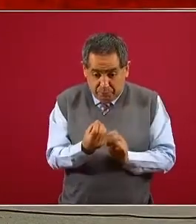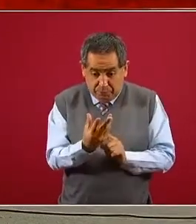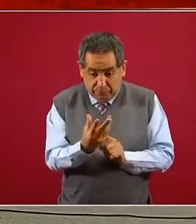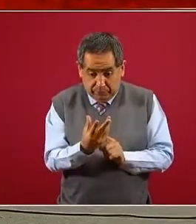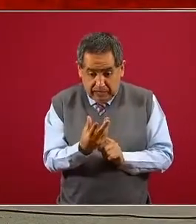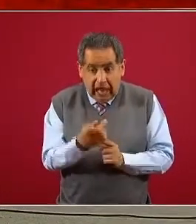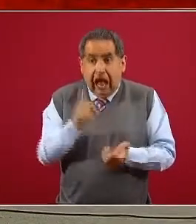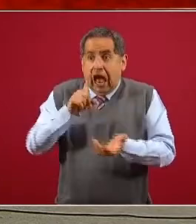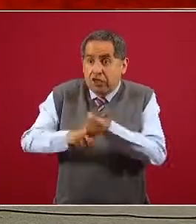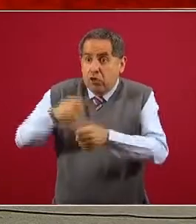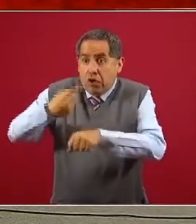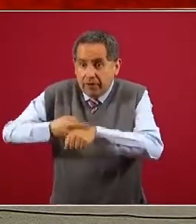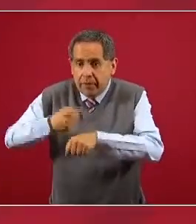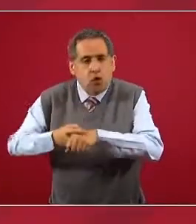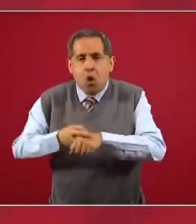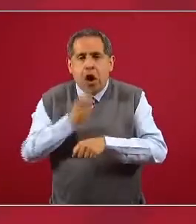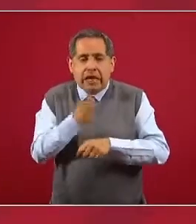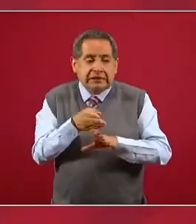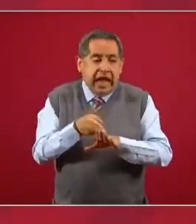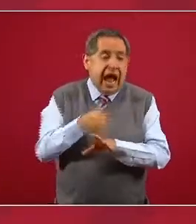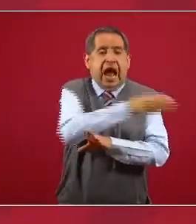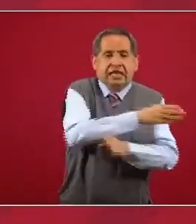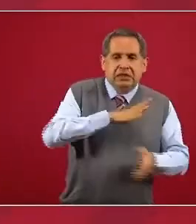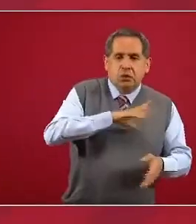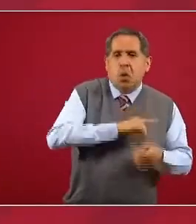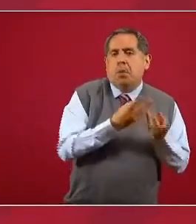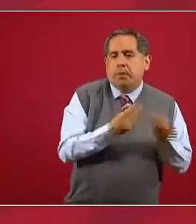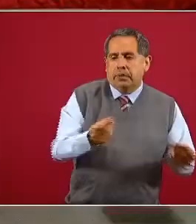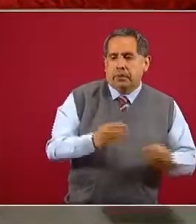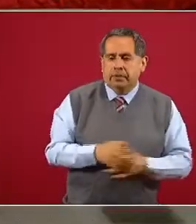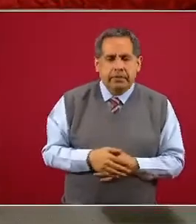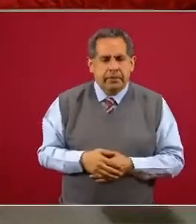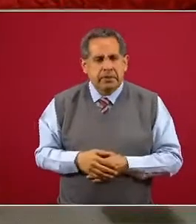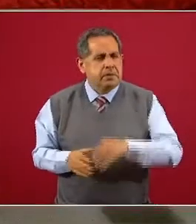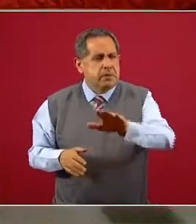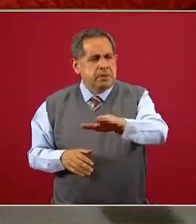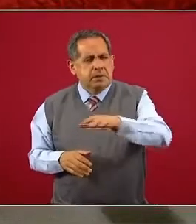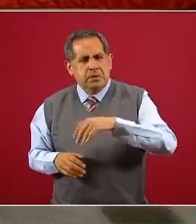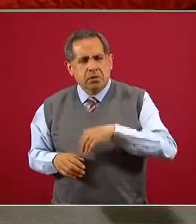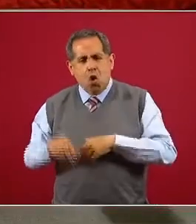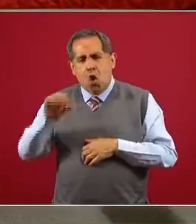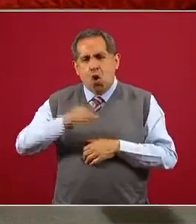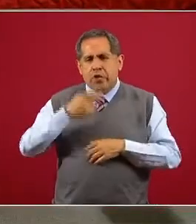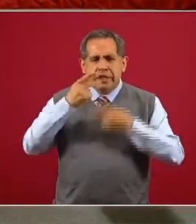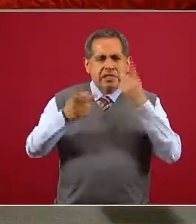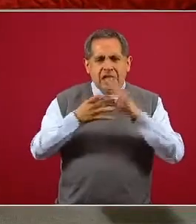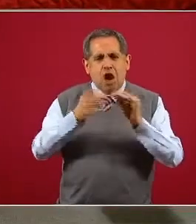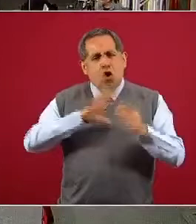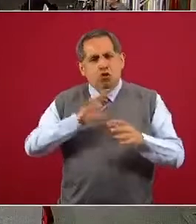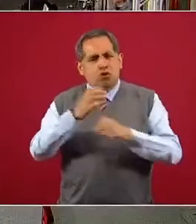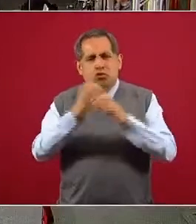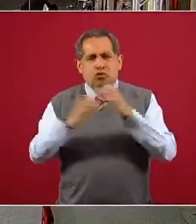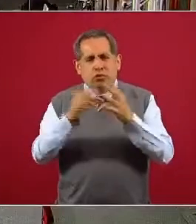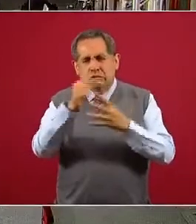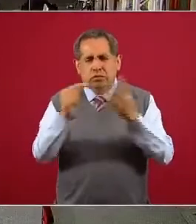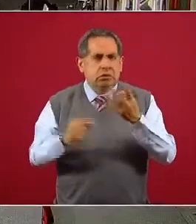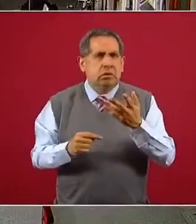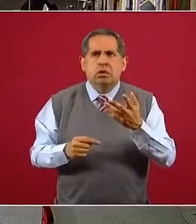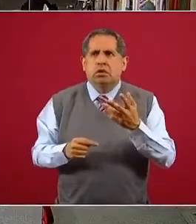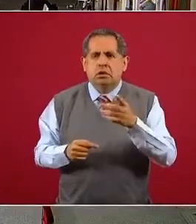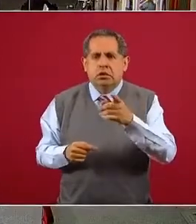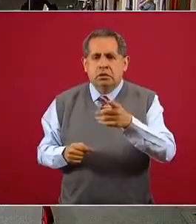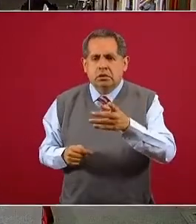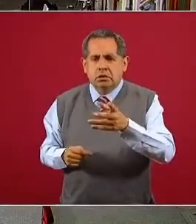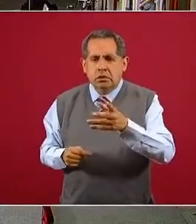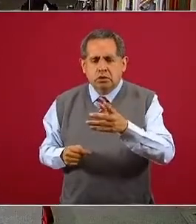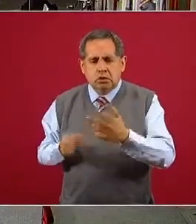infección presente. Esa es la situación con las pruebas rápidas. Hizo alusión a otros productos que no son, digamos, no es